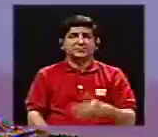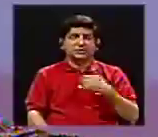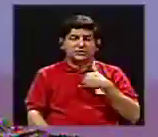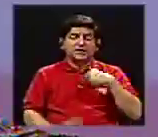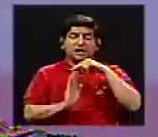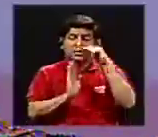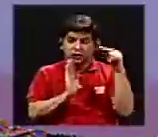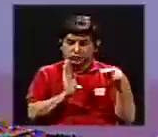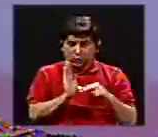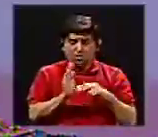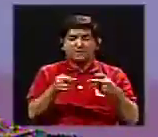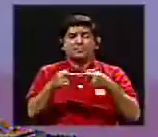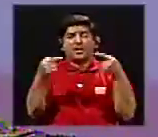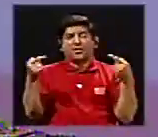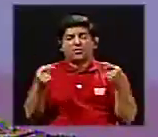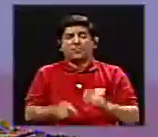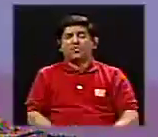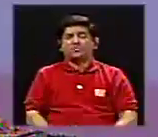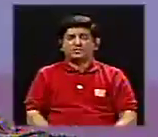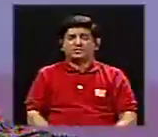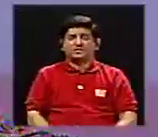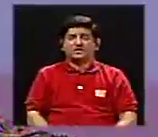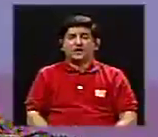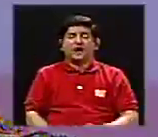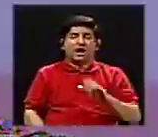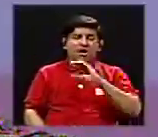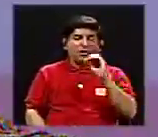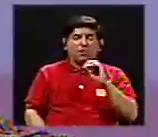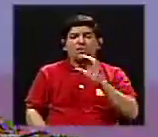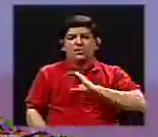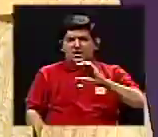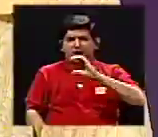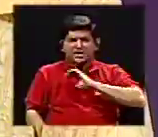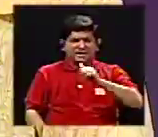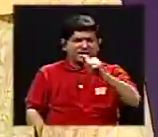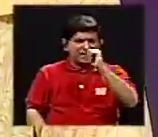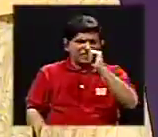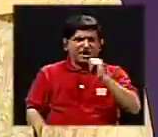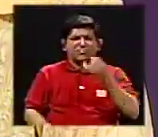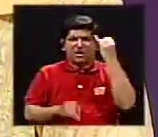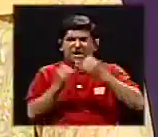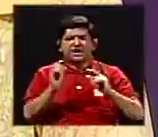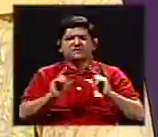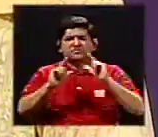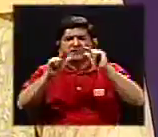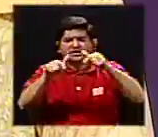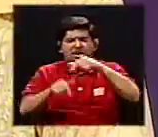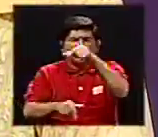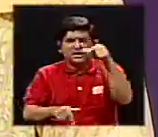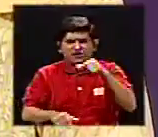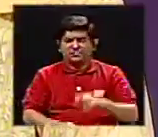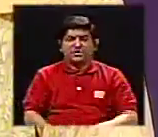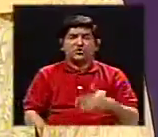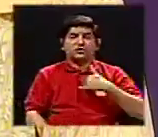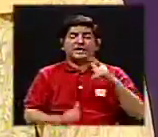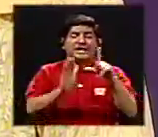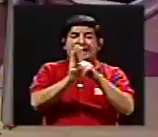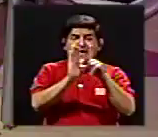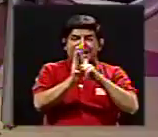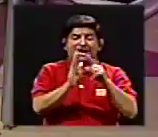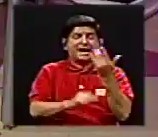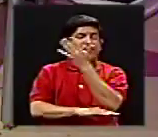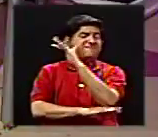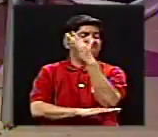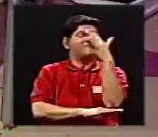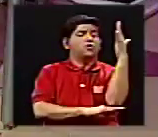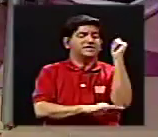tenemos normativas en contra y regulación de qué calidad se puede verter, por ejemplo, a los ríos. Tenemos leyes, la ley